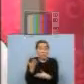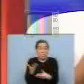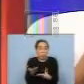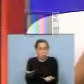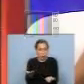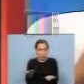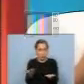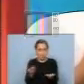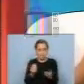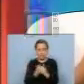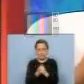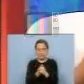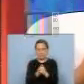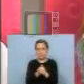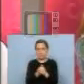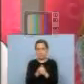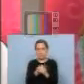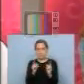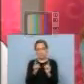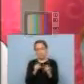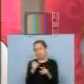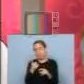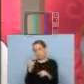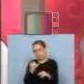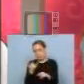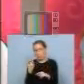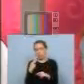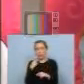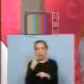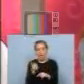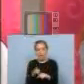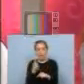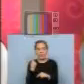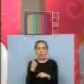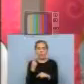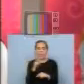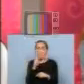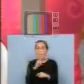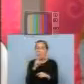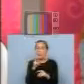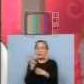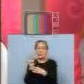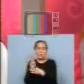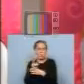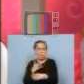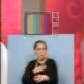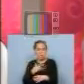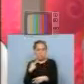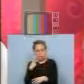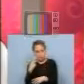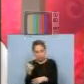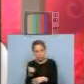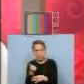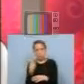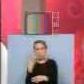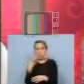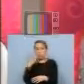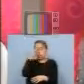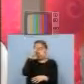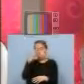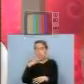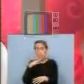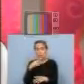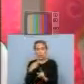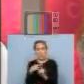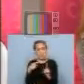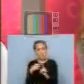¿Pero qué se pide? Porque no, también yo tengo una hija, tengo una niñera que llevar, o sea, hay toda una movida para mí que implica cuatro meses y medio, que es